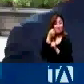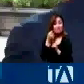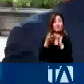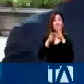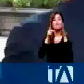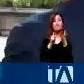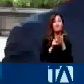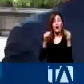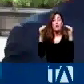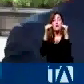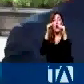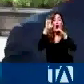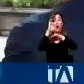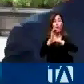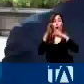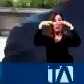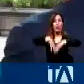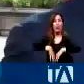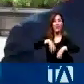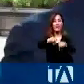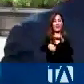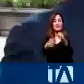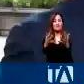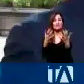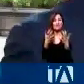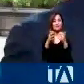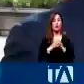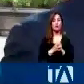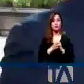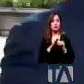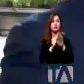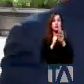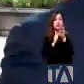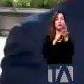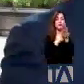tenemos que impedirlo. Por eso, mi respaldo a la presidenta de la Asamblea Nacional.